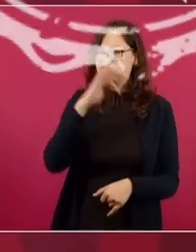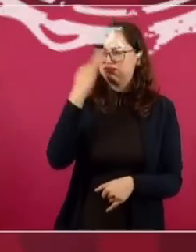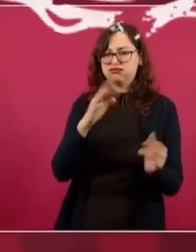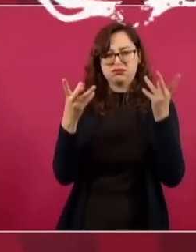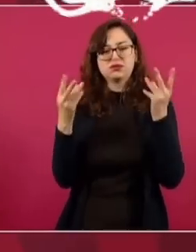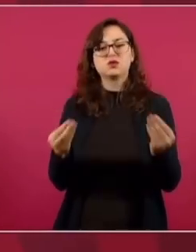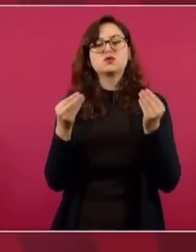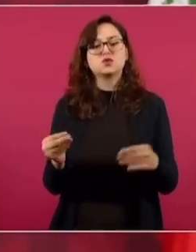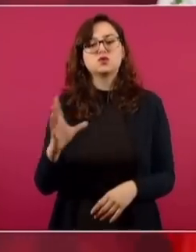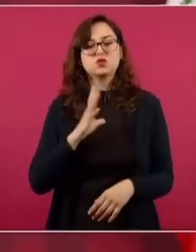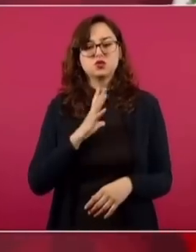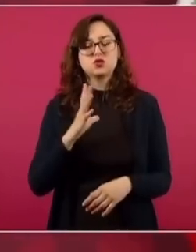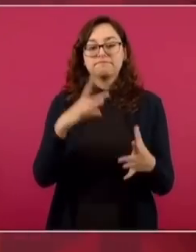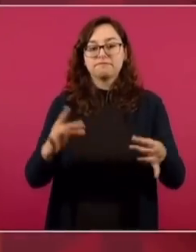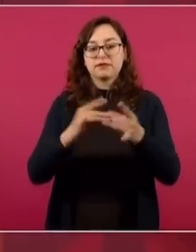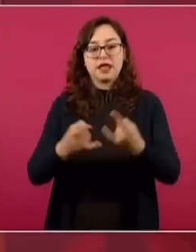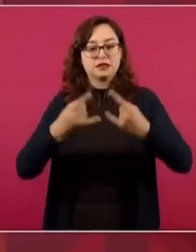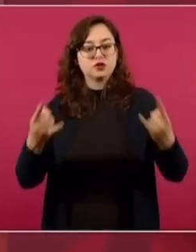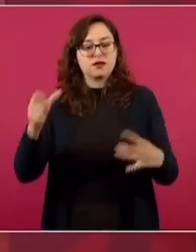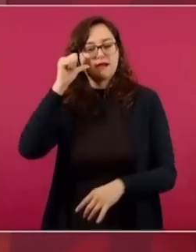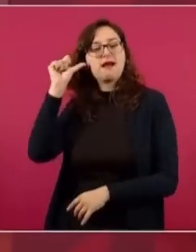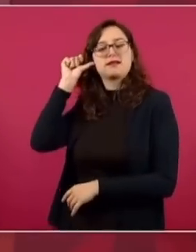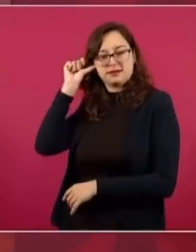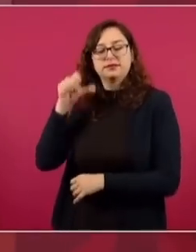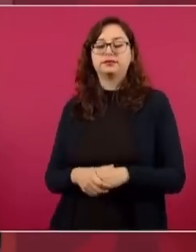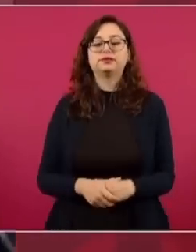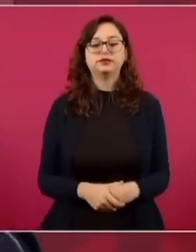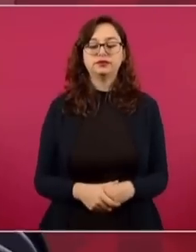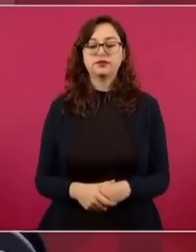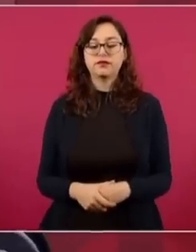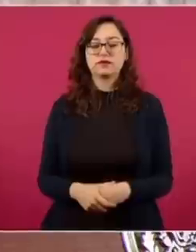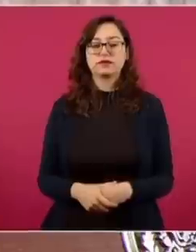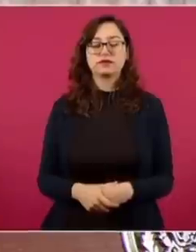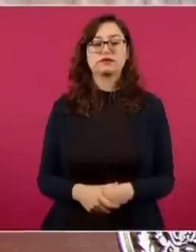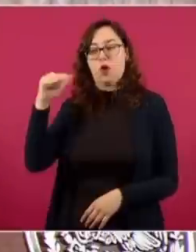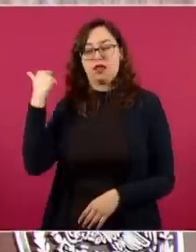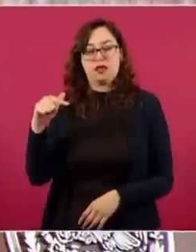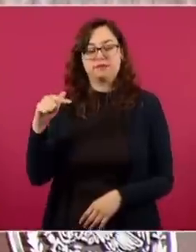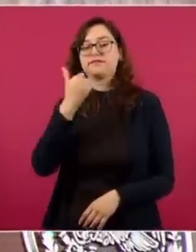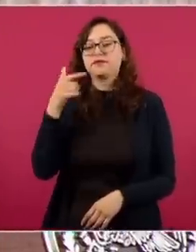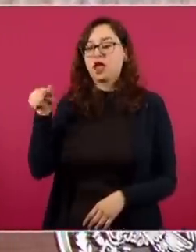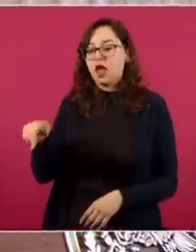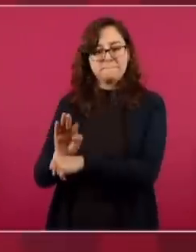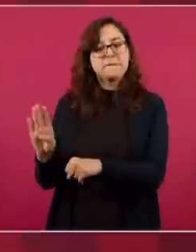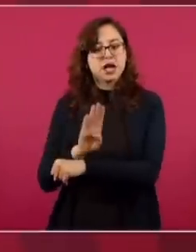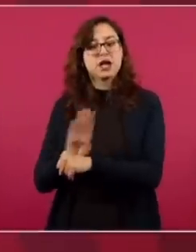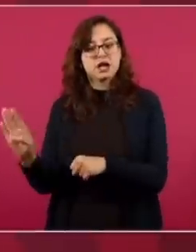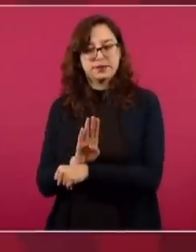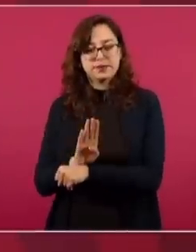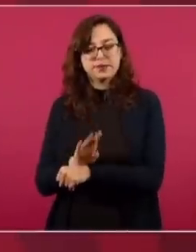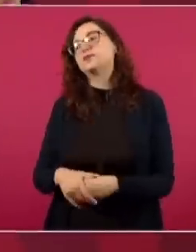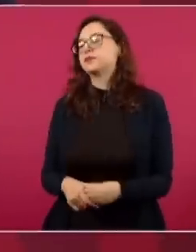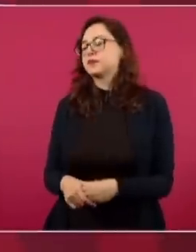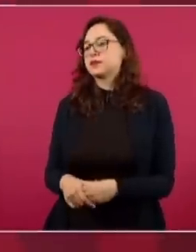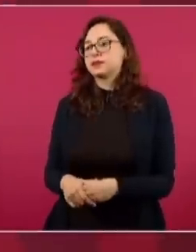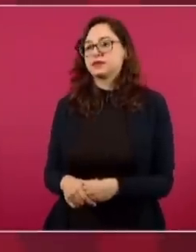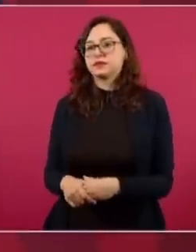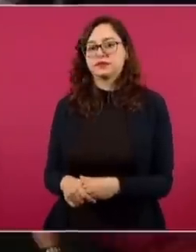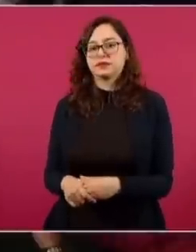Les voy a platicar de una experiencia de ayer. Volé de Guadalajara a México, en Aeroméxico. Y